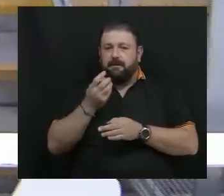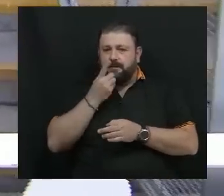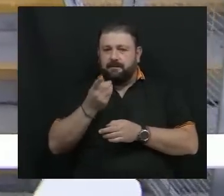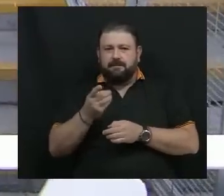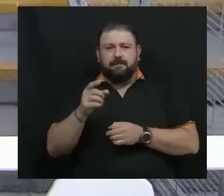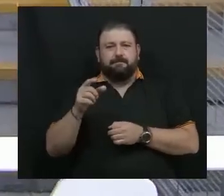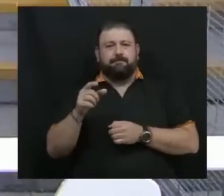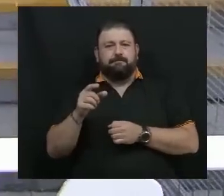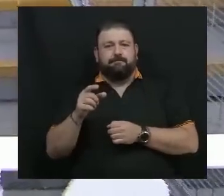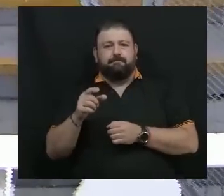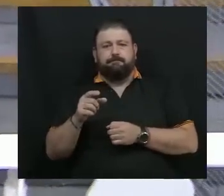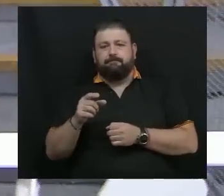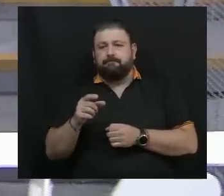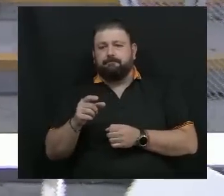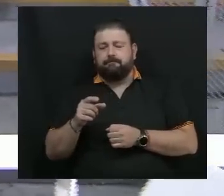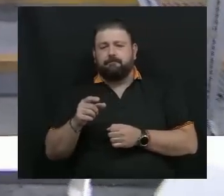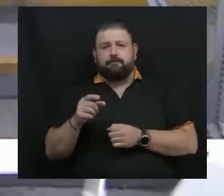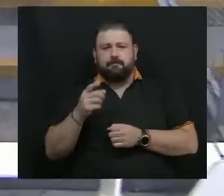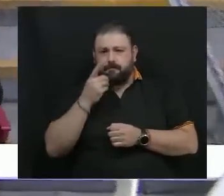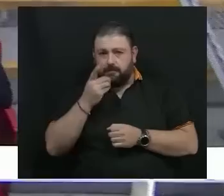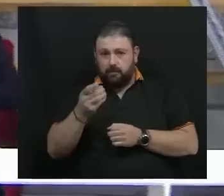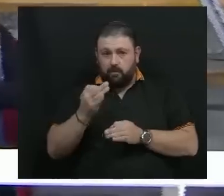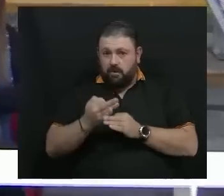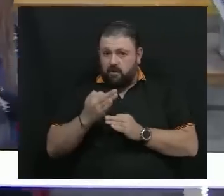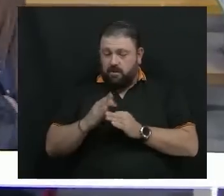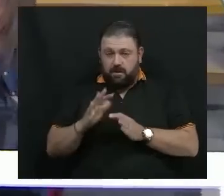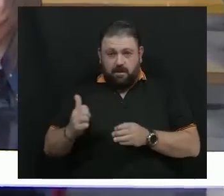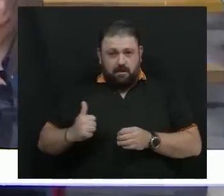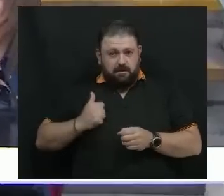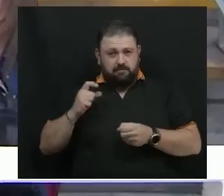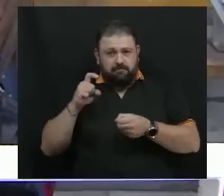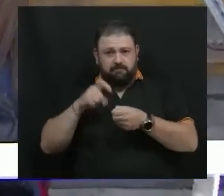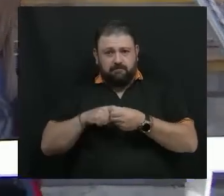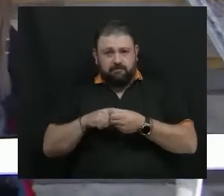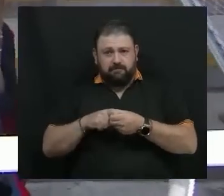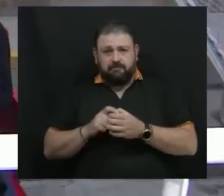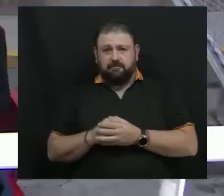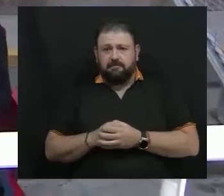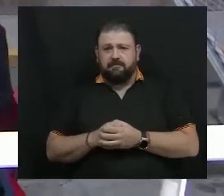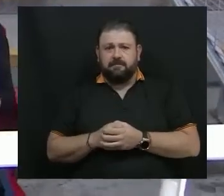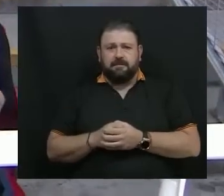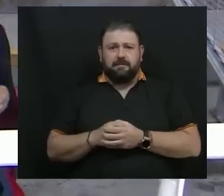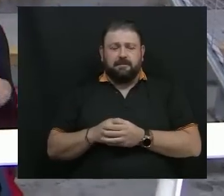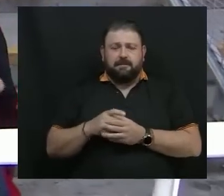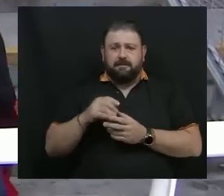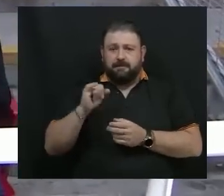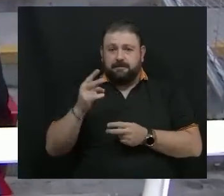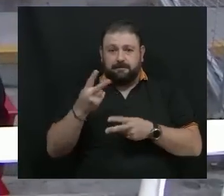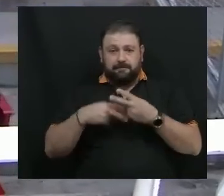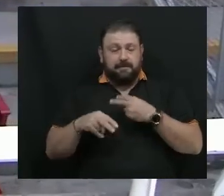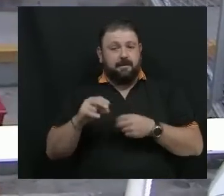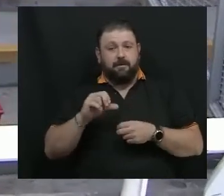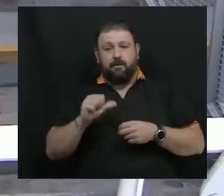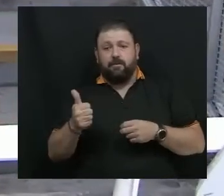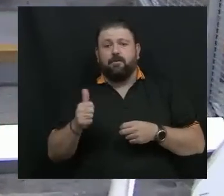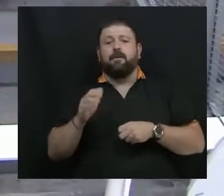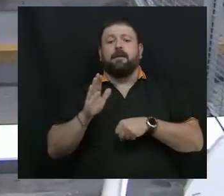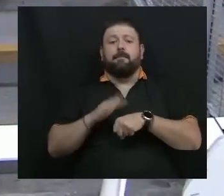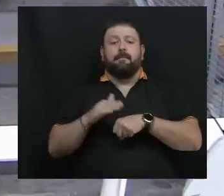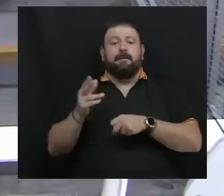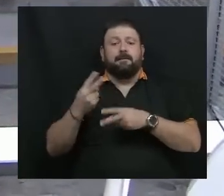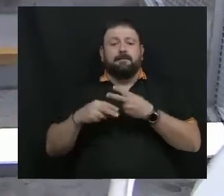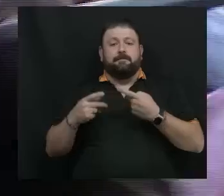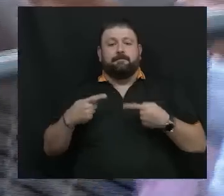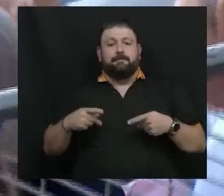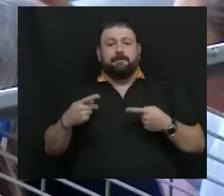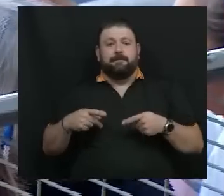hey, ¿te vas a inscribir ya? Así. A ver, ven rápido, pues, si no viene otro. A ver, ¿quién más viene? A